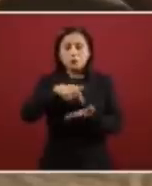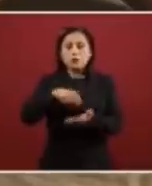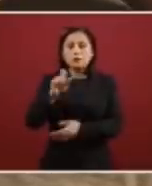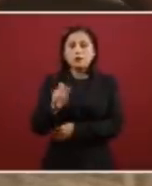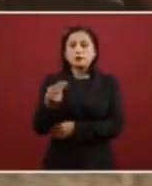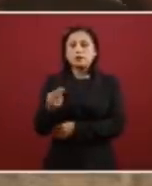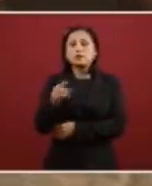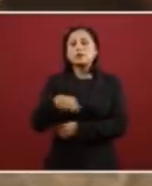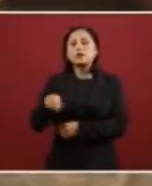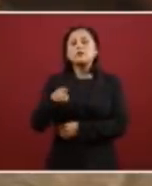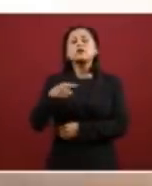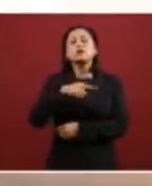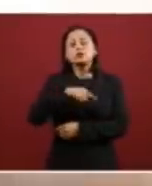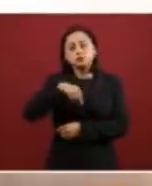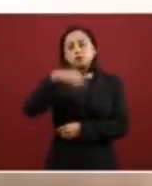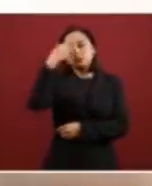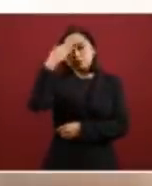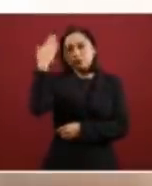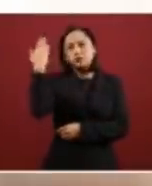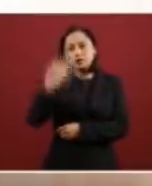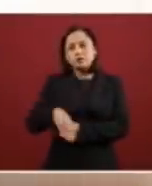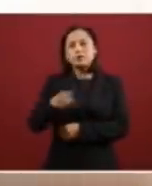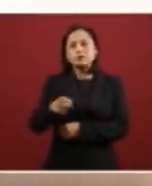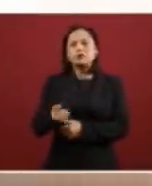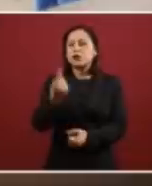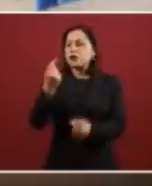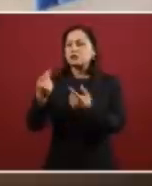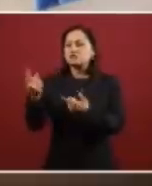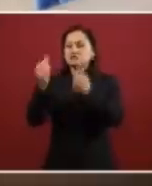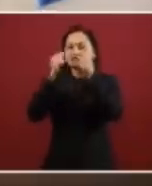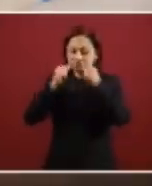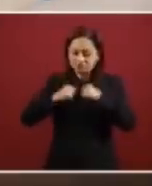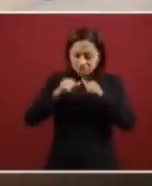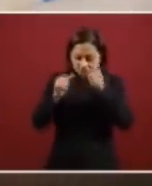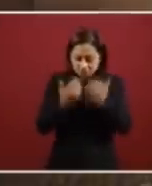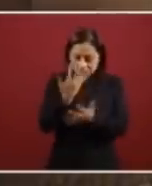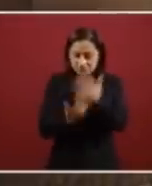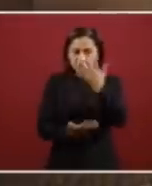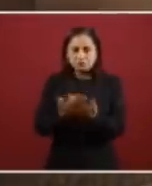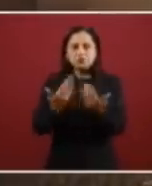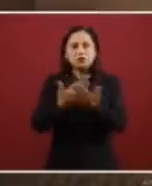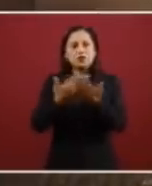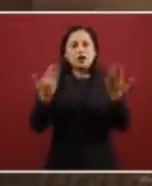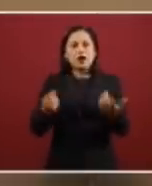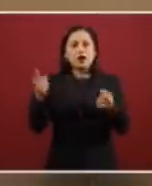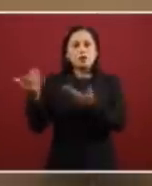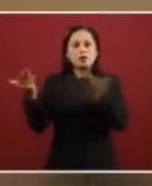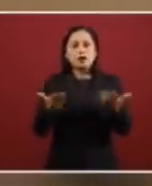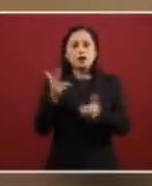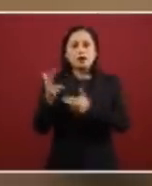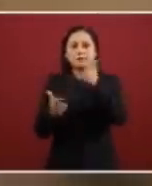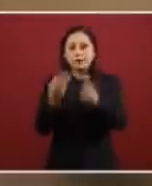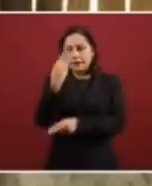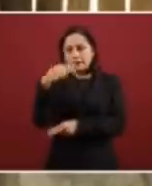de que el mercado todavía no es amplio como antes años cada día es un reto el 30 ya es una opción ya lo vemos